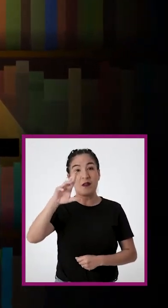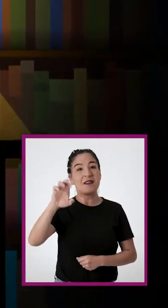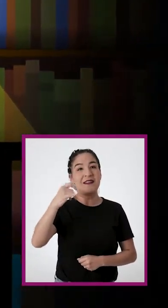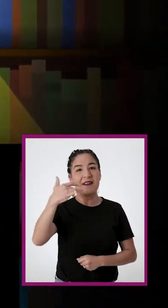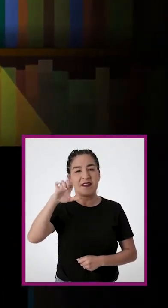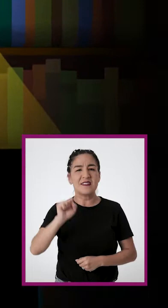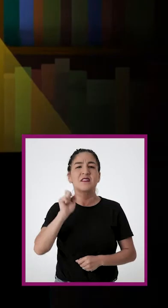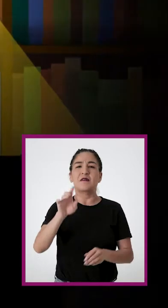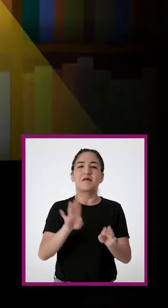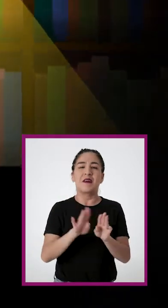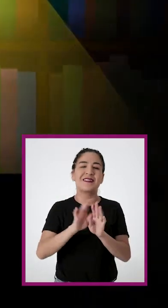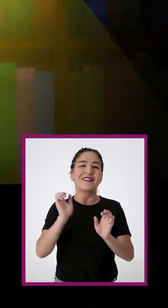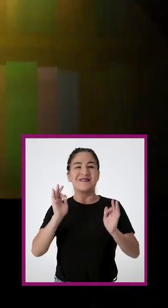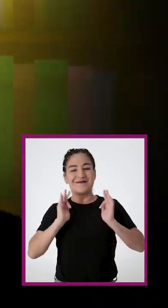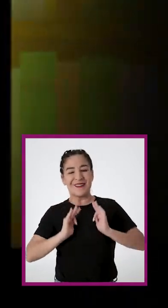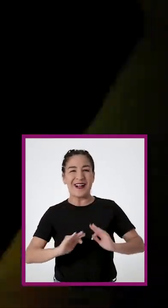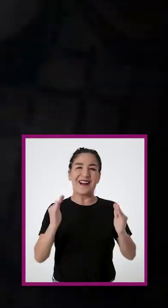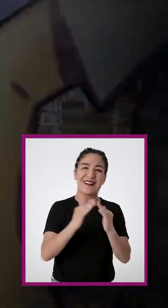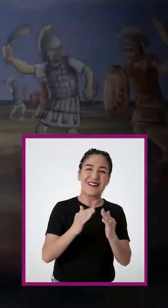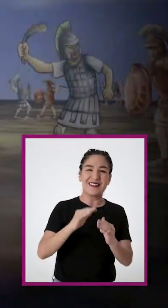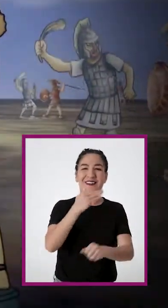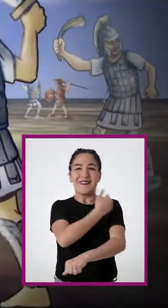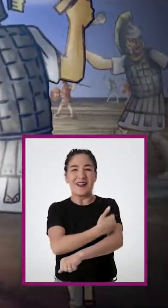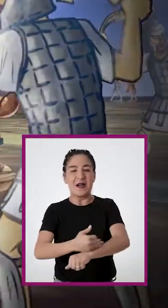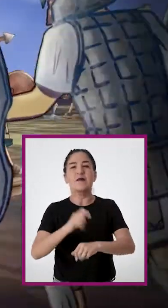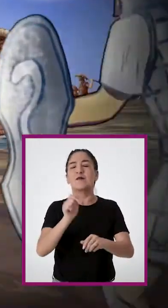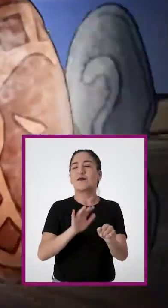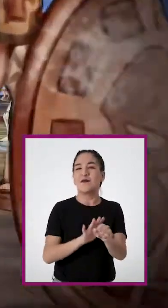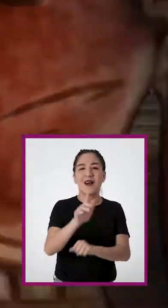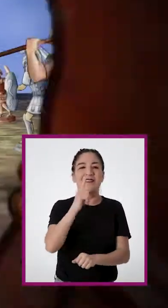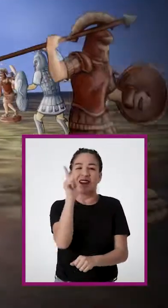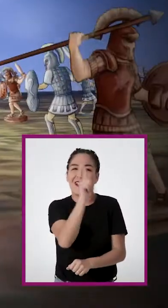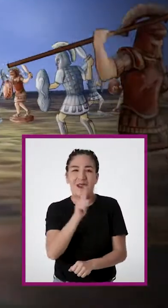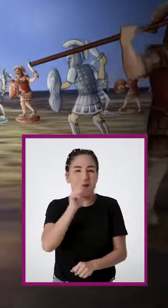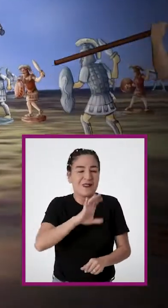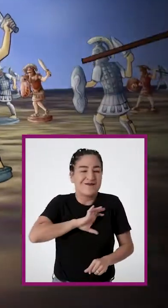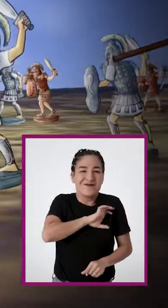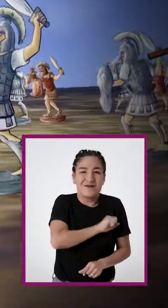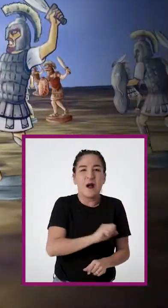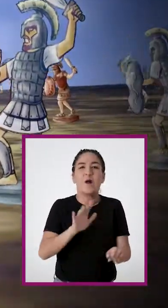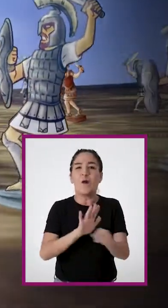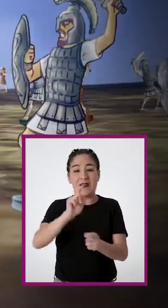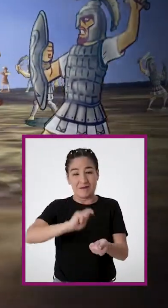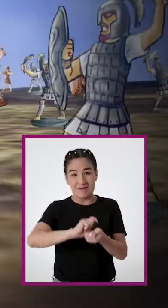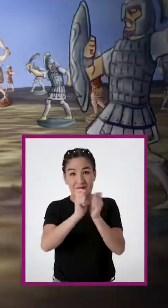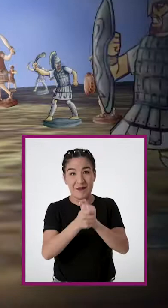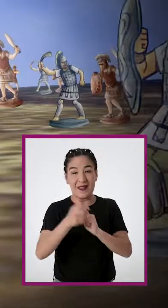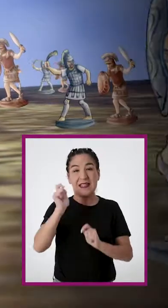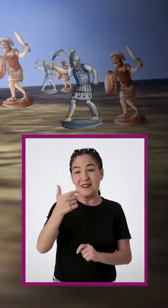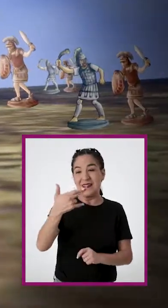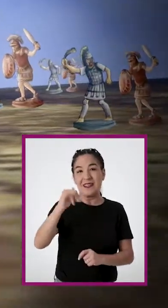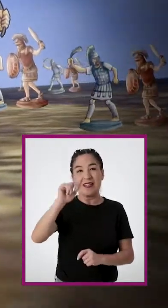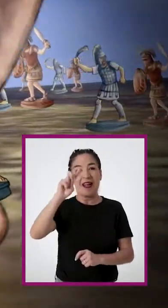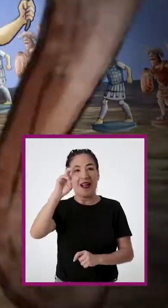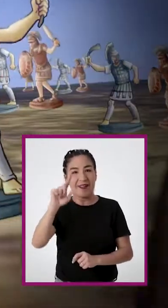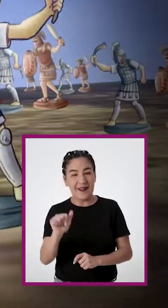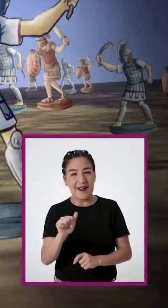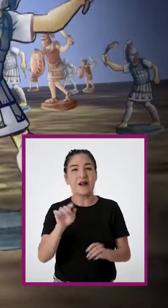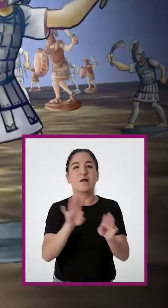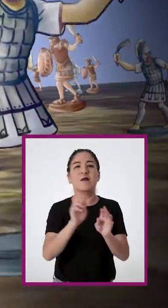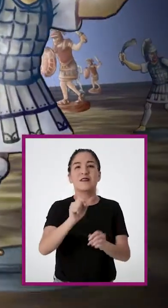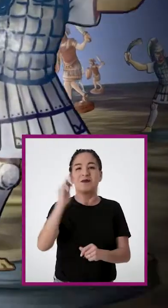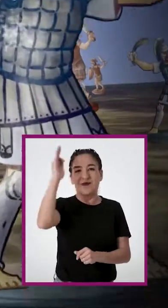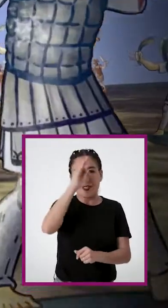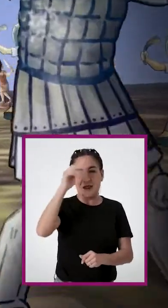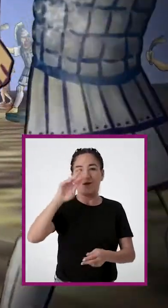Alfonso Reyes dejó atrás una cómoda situación familiar por su profunda devoción al lenguaje. Tradujo parte de la Ilíada y